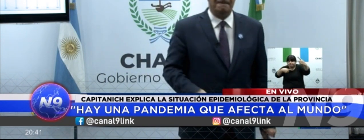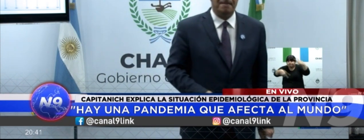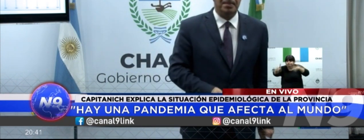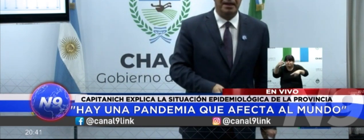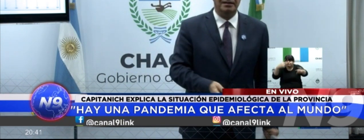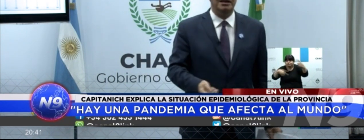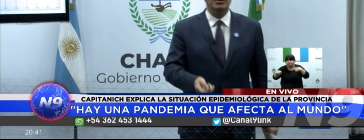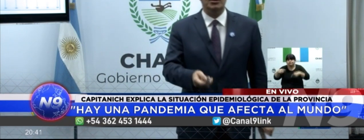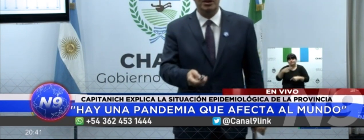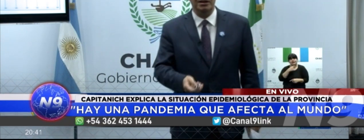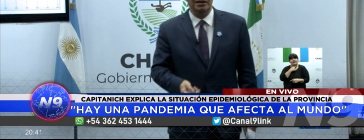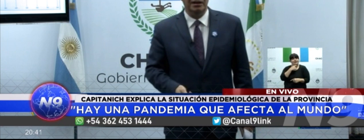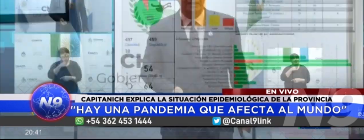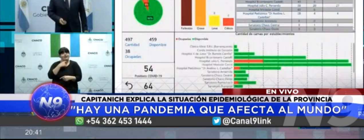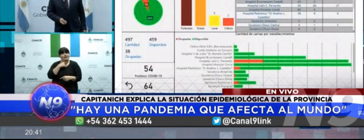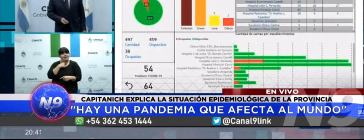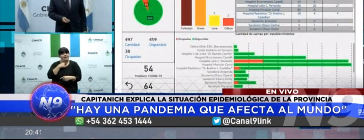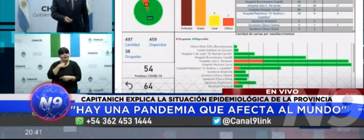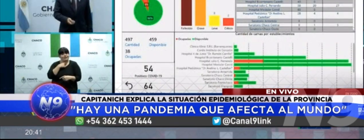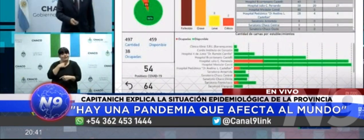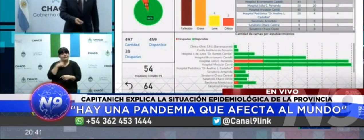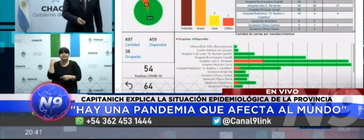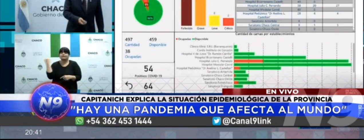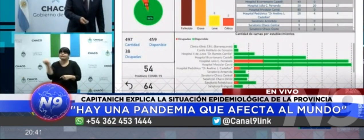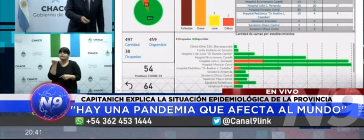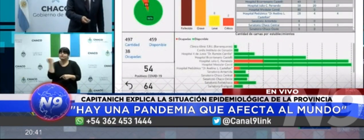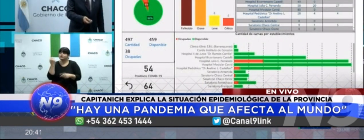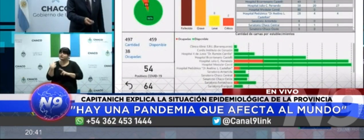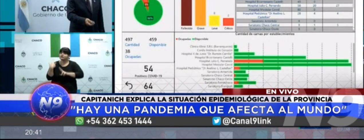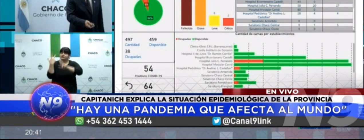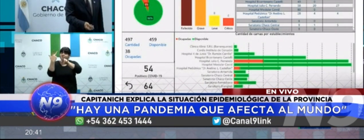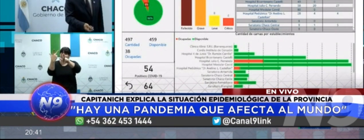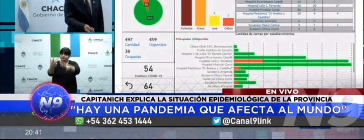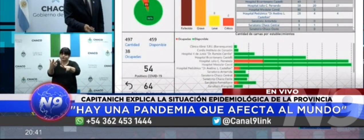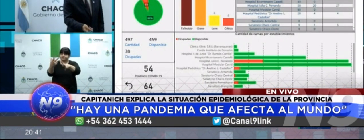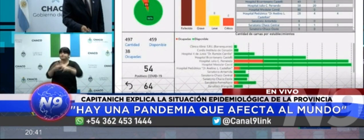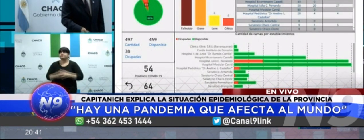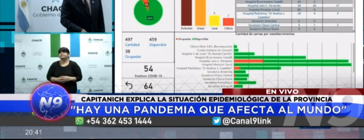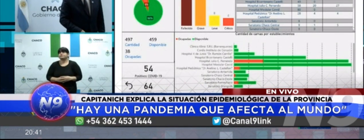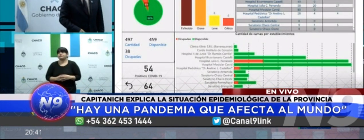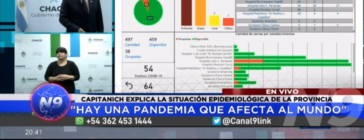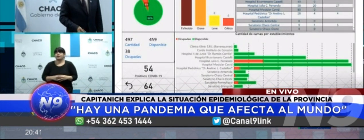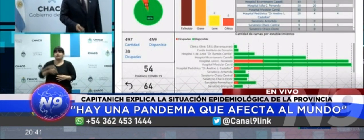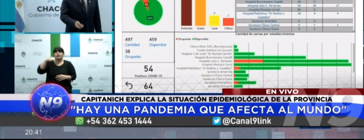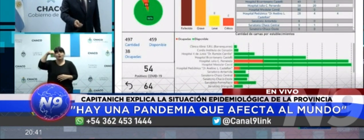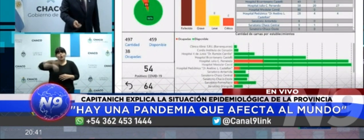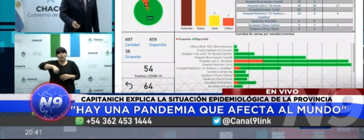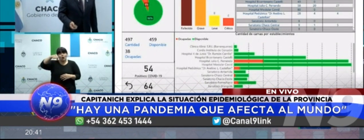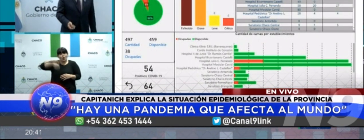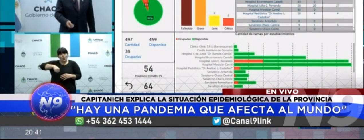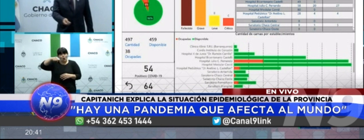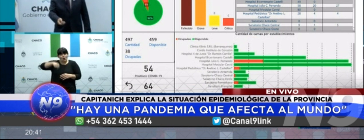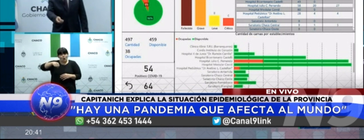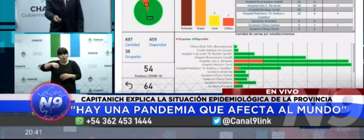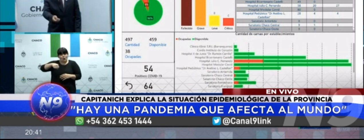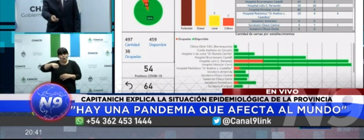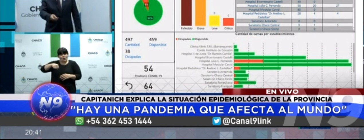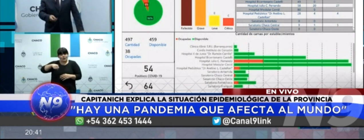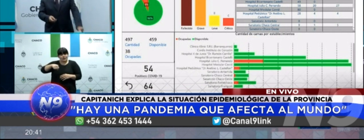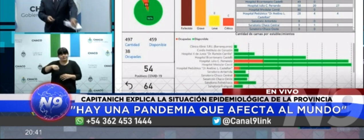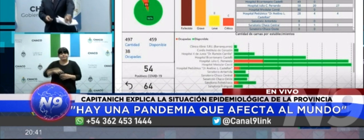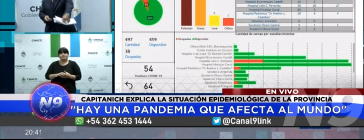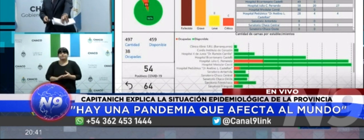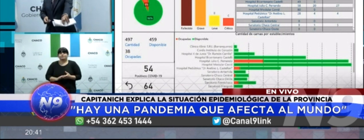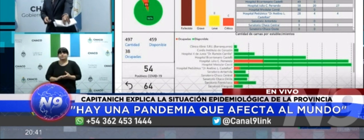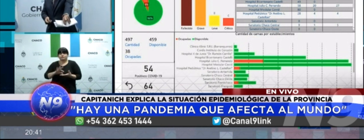Fíjense, tenemos hoy el 8% de las camas ocupadas del sector público y privado. acá tenemos